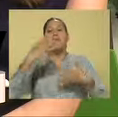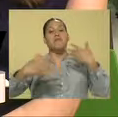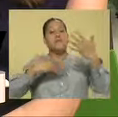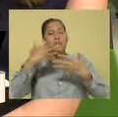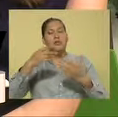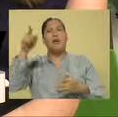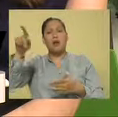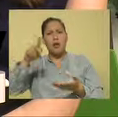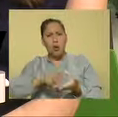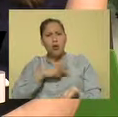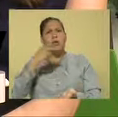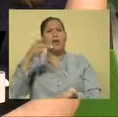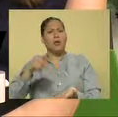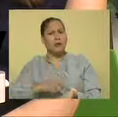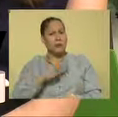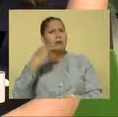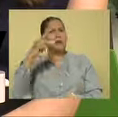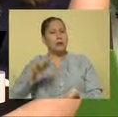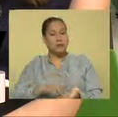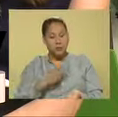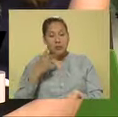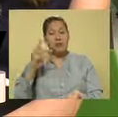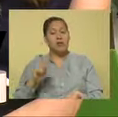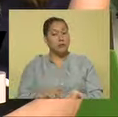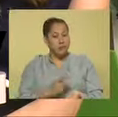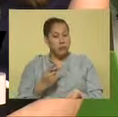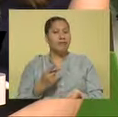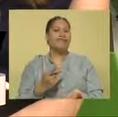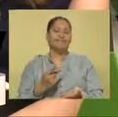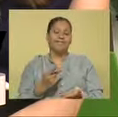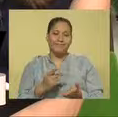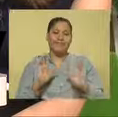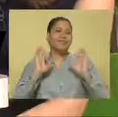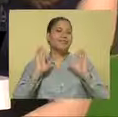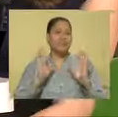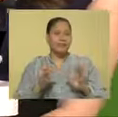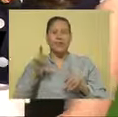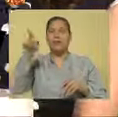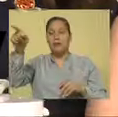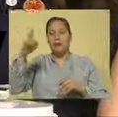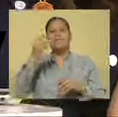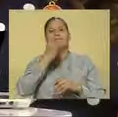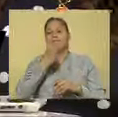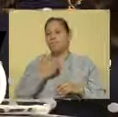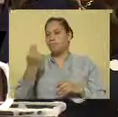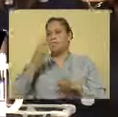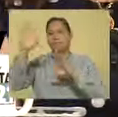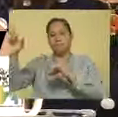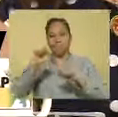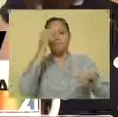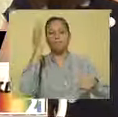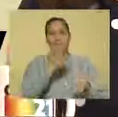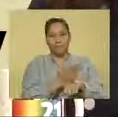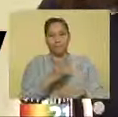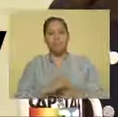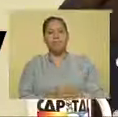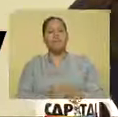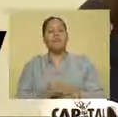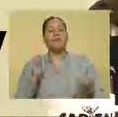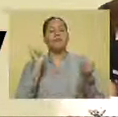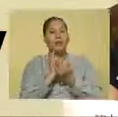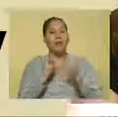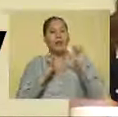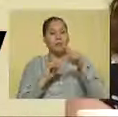reiterativos y repetitivos por decirlo así entonces también se persigue de oficio Y por último cuando existe